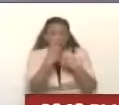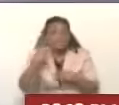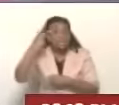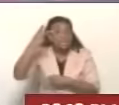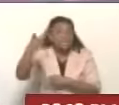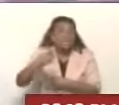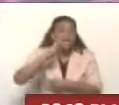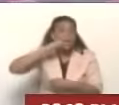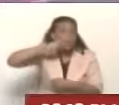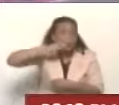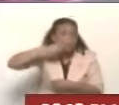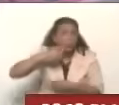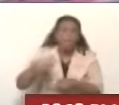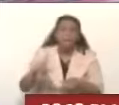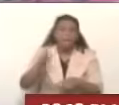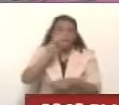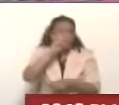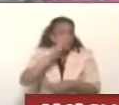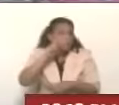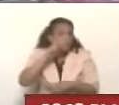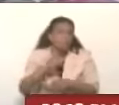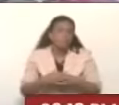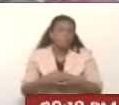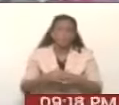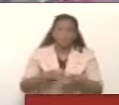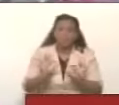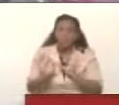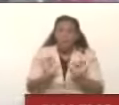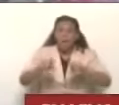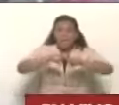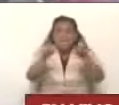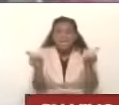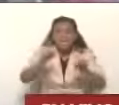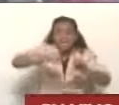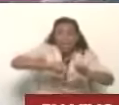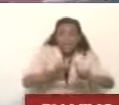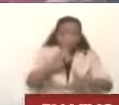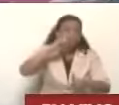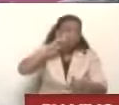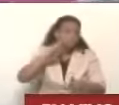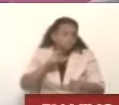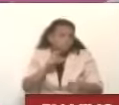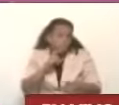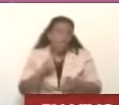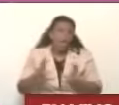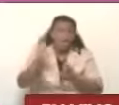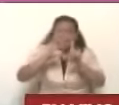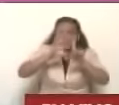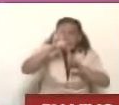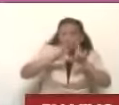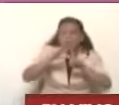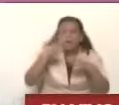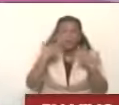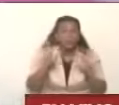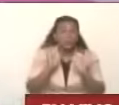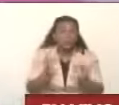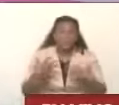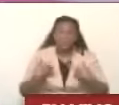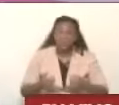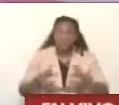psiquiatría, odontología, pediatría, medicina interna, ginecostetricia, climaterio, la atención a